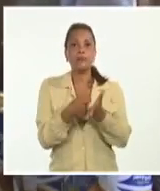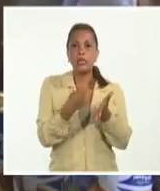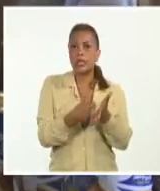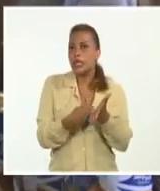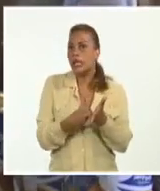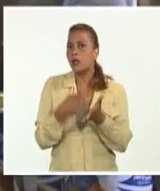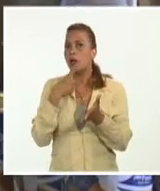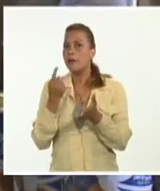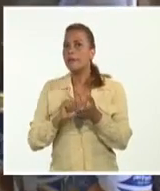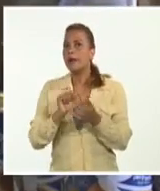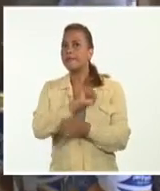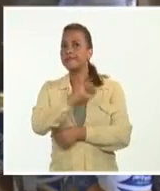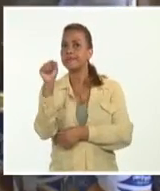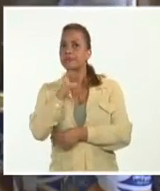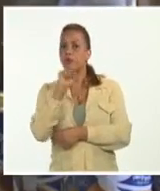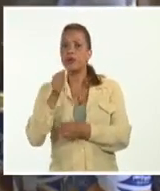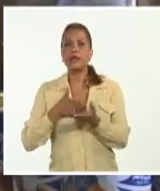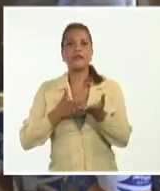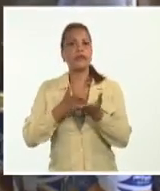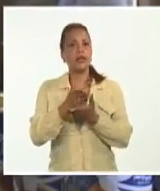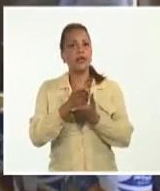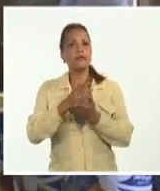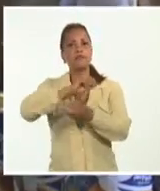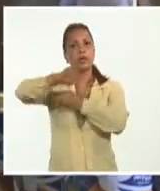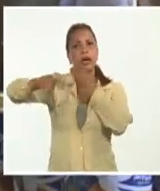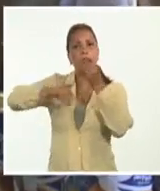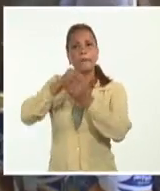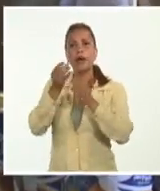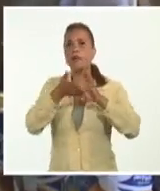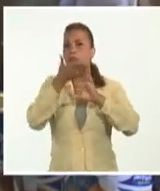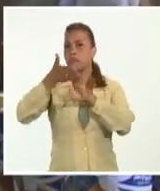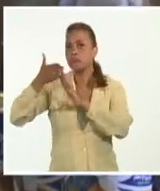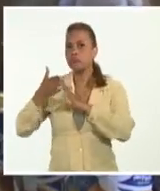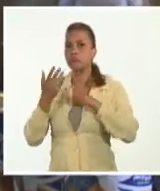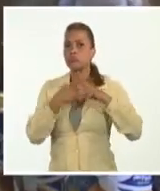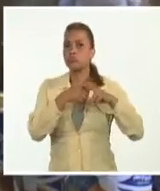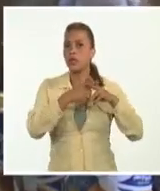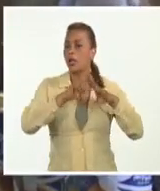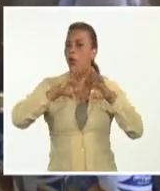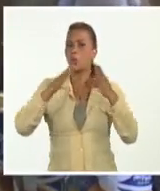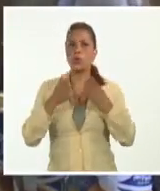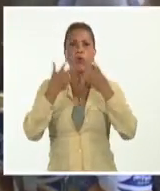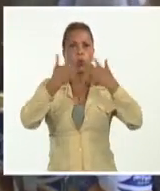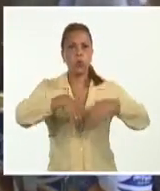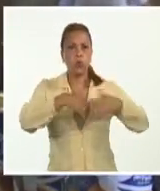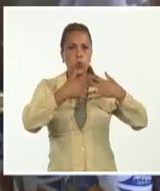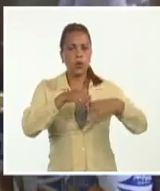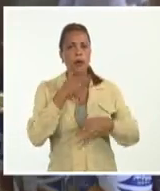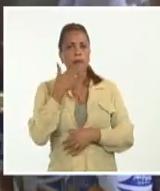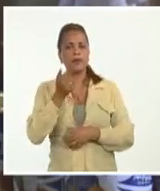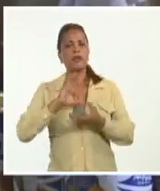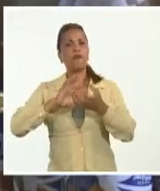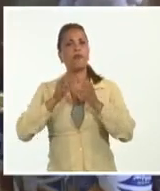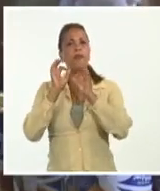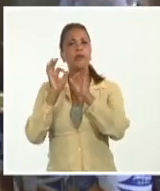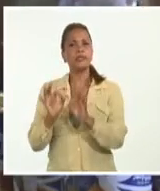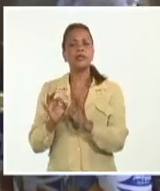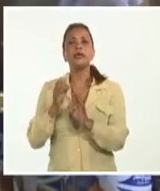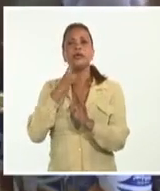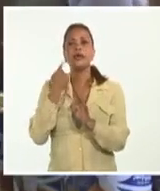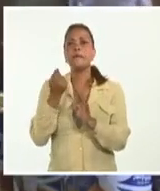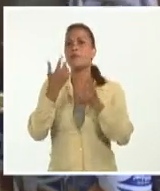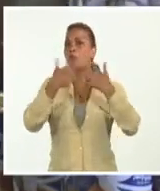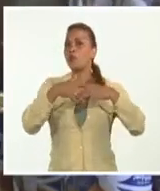lograr seguir en la remodelación de la conchita y de esta misma manera poder estar poniendo más